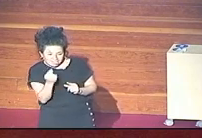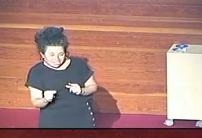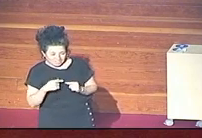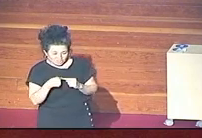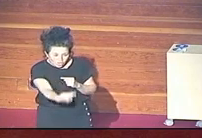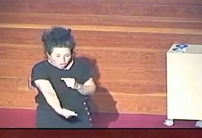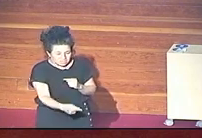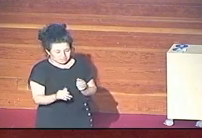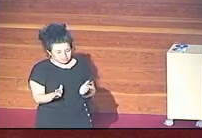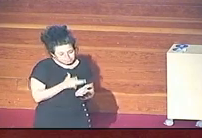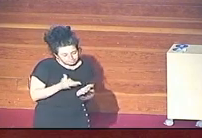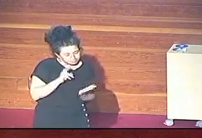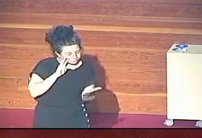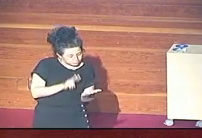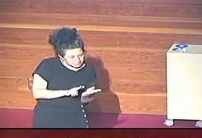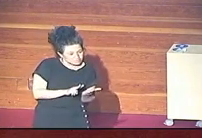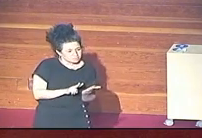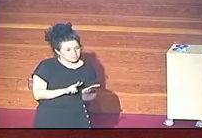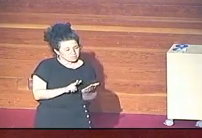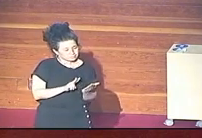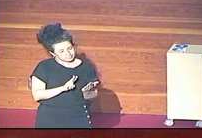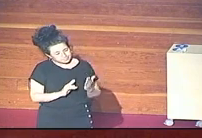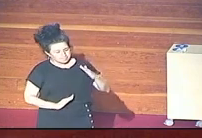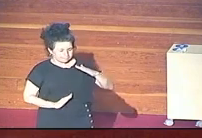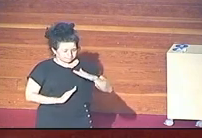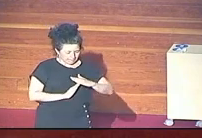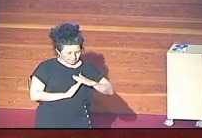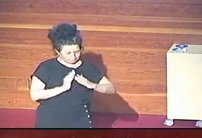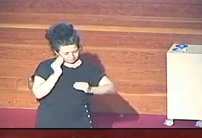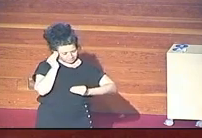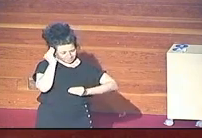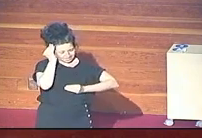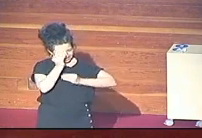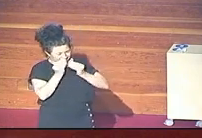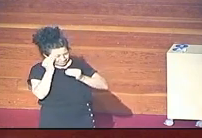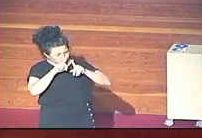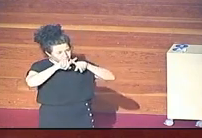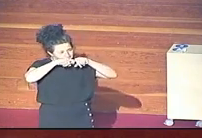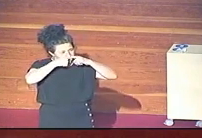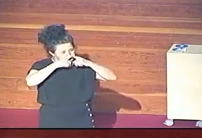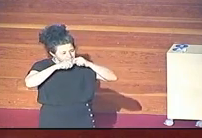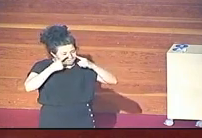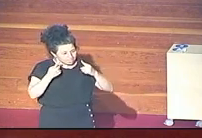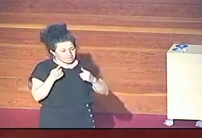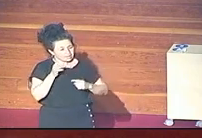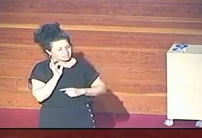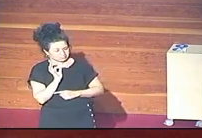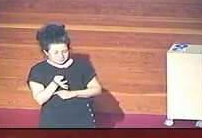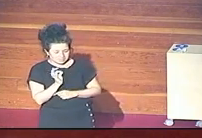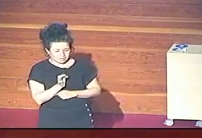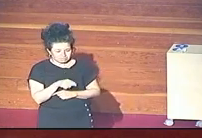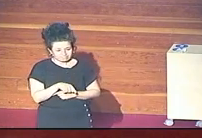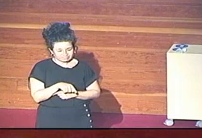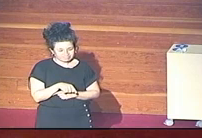y reflexionar y pararnos un momento y decir pues es verdad esto